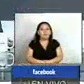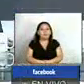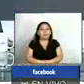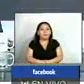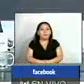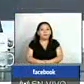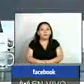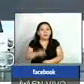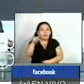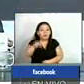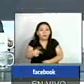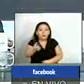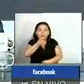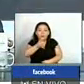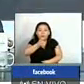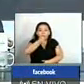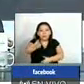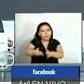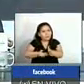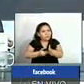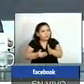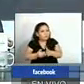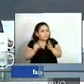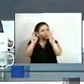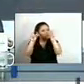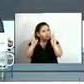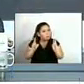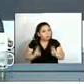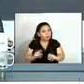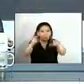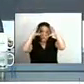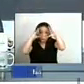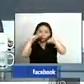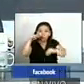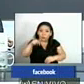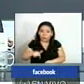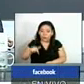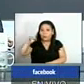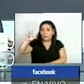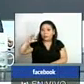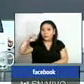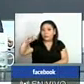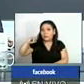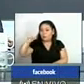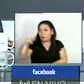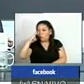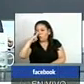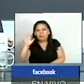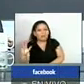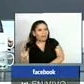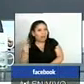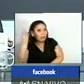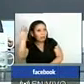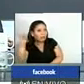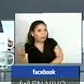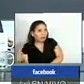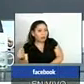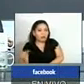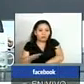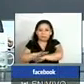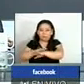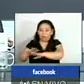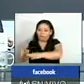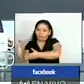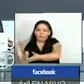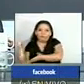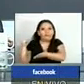Vamos a comenzar con el detalle de las noticias que tenemos para esta noche. El 30 de junio venció la prórroga a la entrega del subsidio del